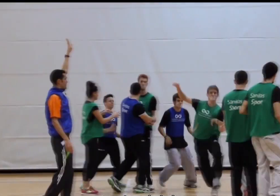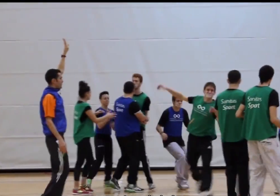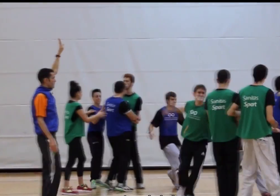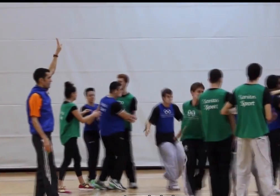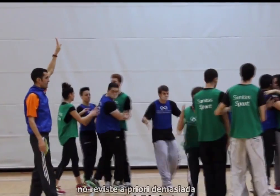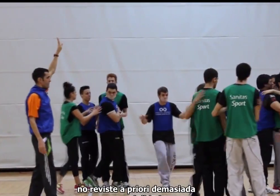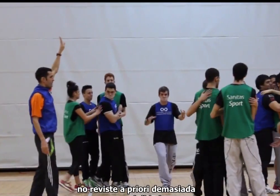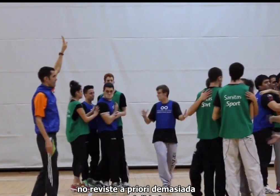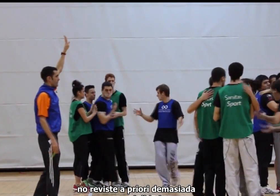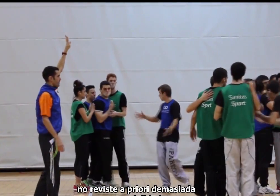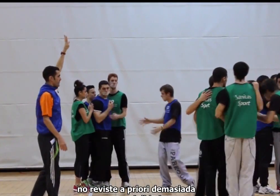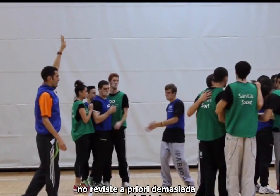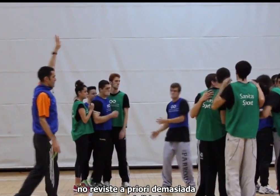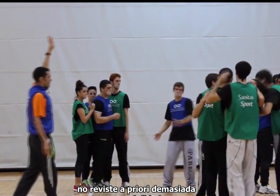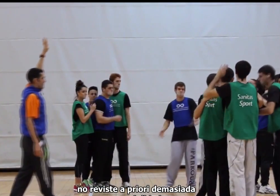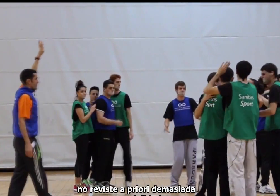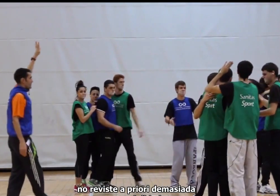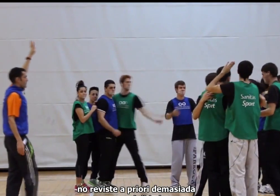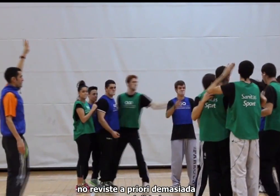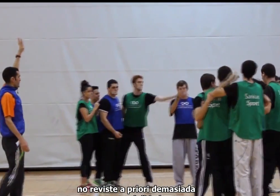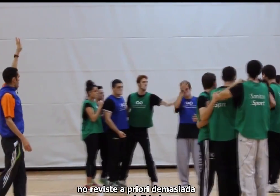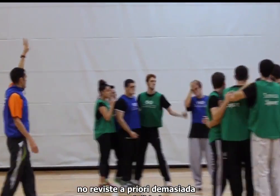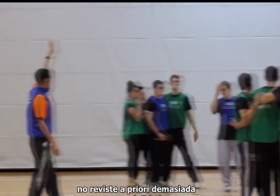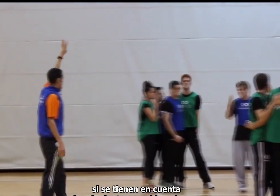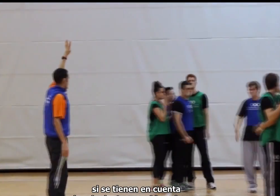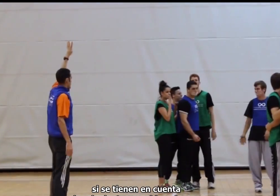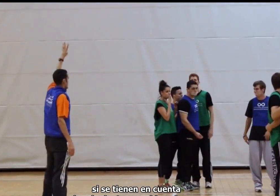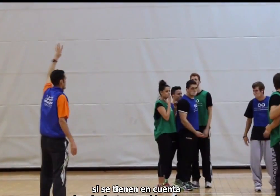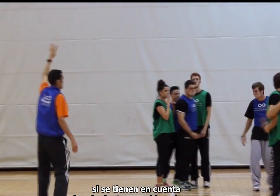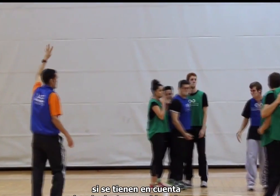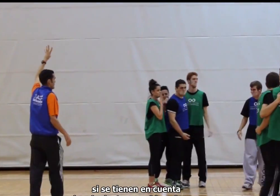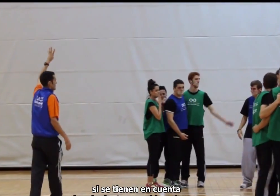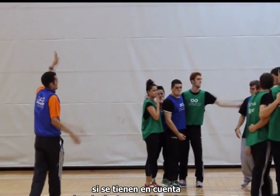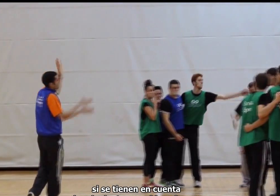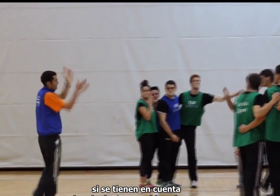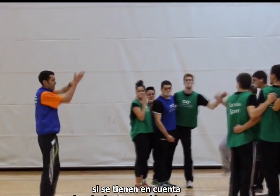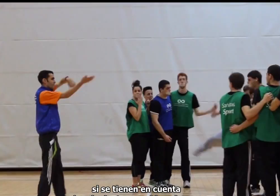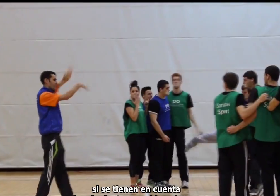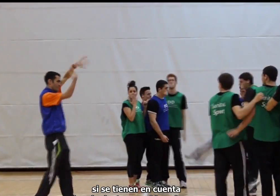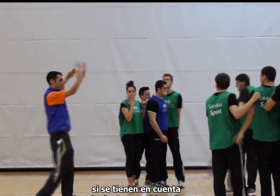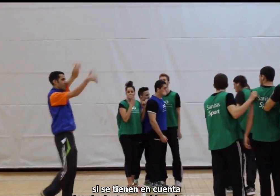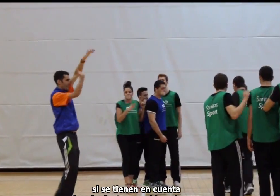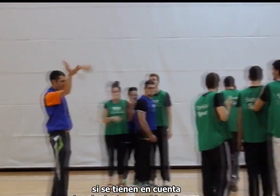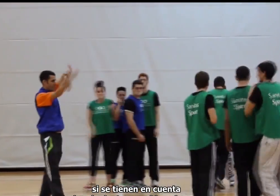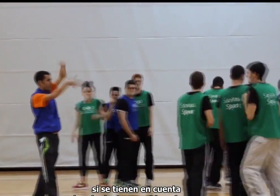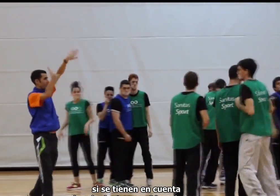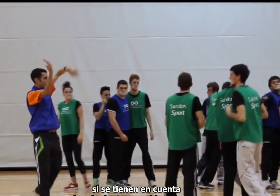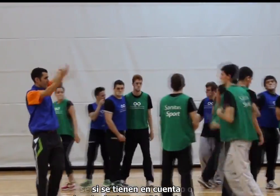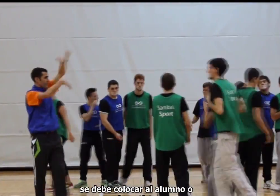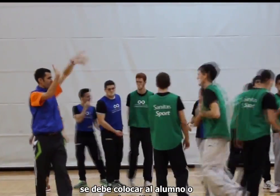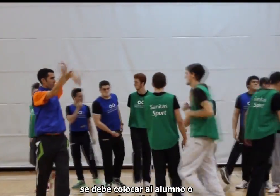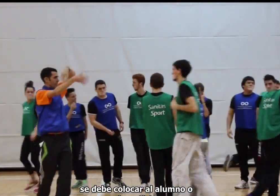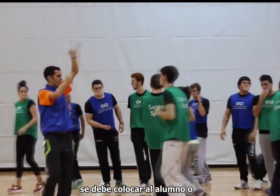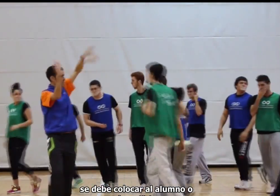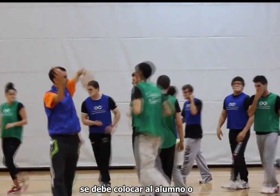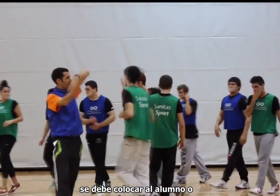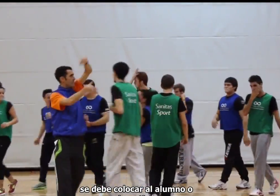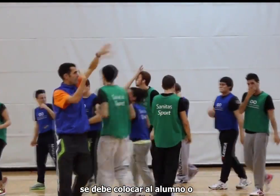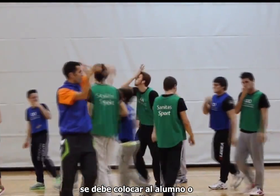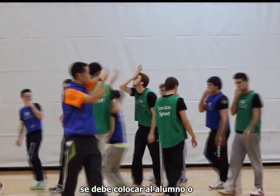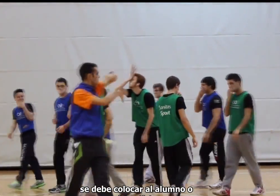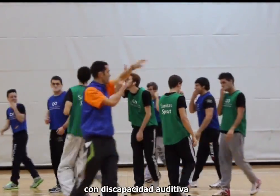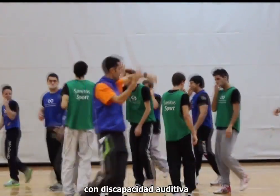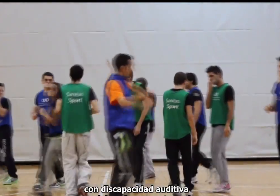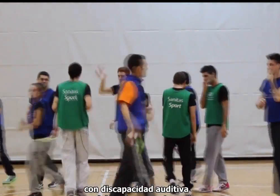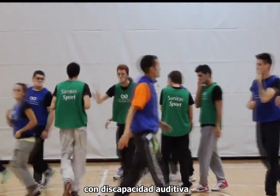un entorno inclusivo no reviste a priori demasiada complejidad si se tienen en cuenta las siguientes consideraciones. Se debe colocar al